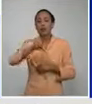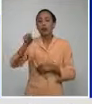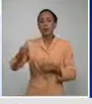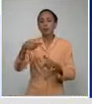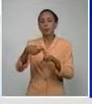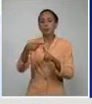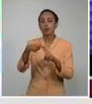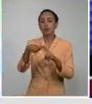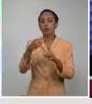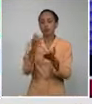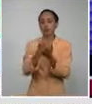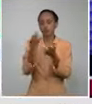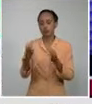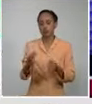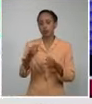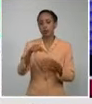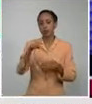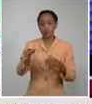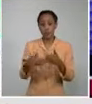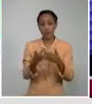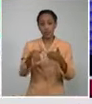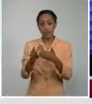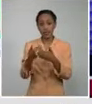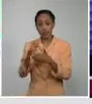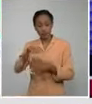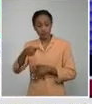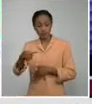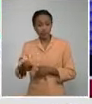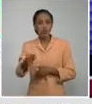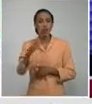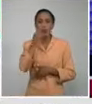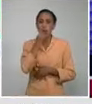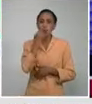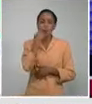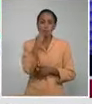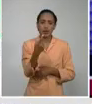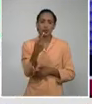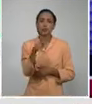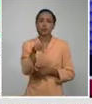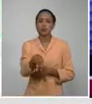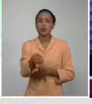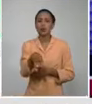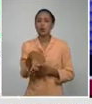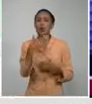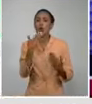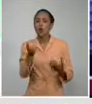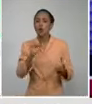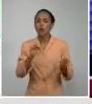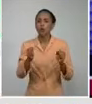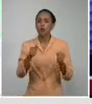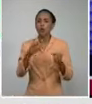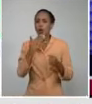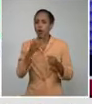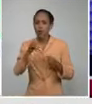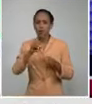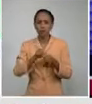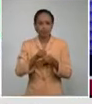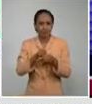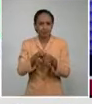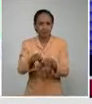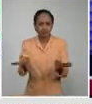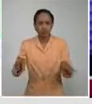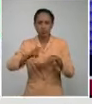que realmente ejemplifica más todo lo que podamos decir de cómo se ha mantenido la transmisión. Porque